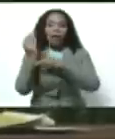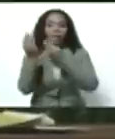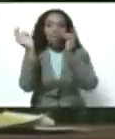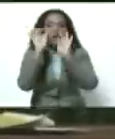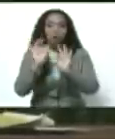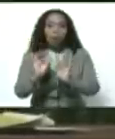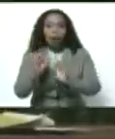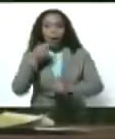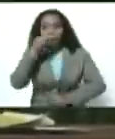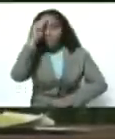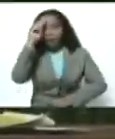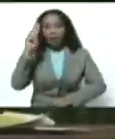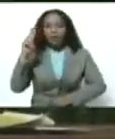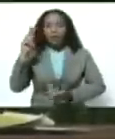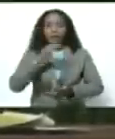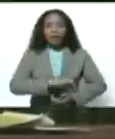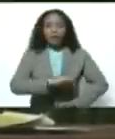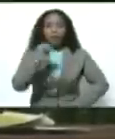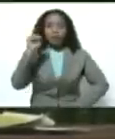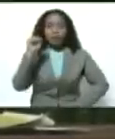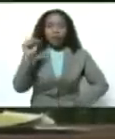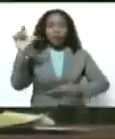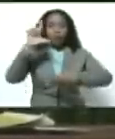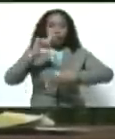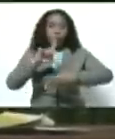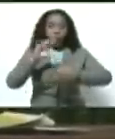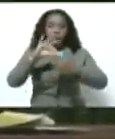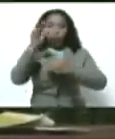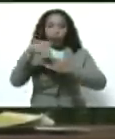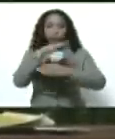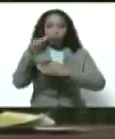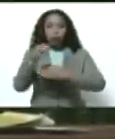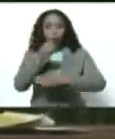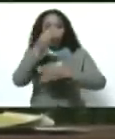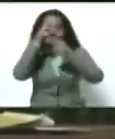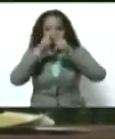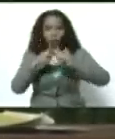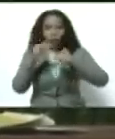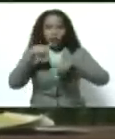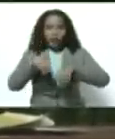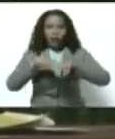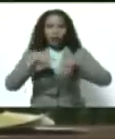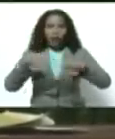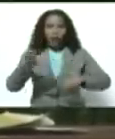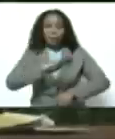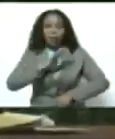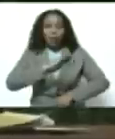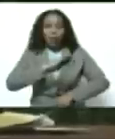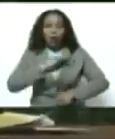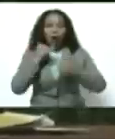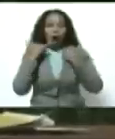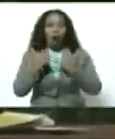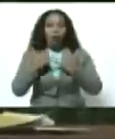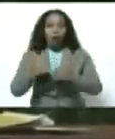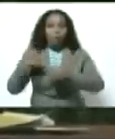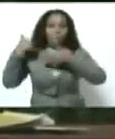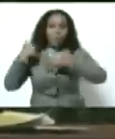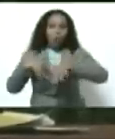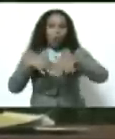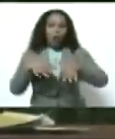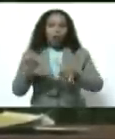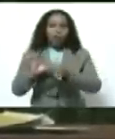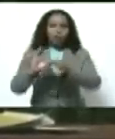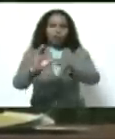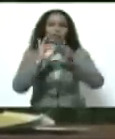América Latina y el Caribe, la dignidad de nuestras tierras. Es la hora del recuento y de la marcha unida y hemos de